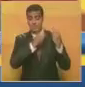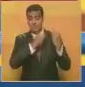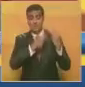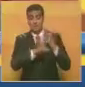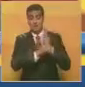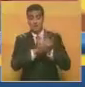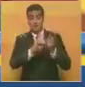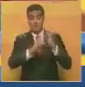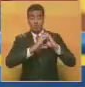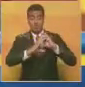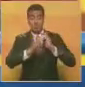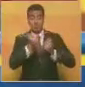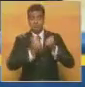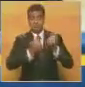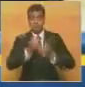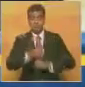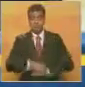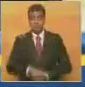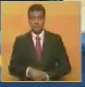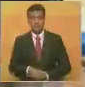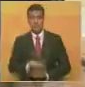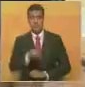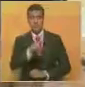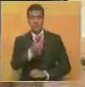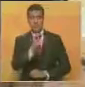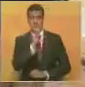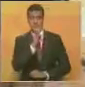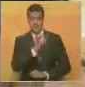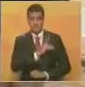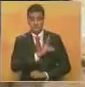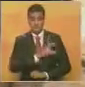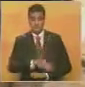del robo de varias unidades en el sector. Randolfo Blanco, Noticiero Venevisión.